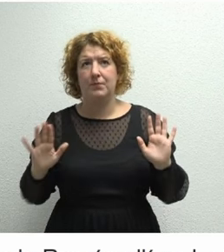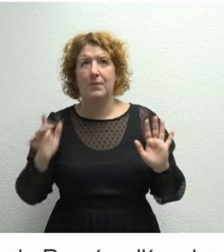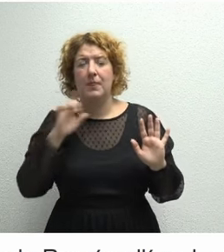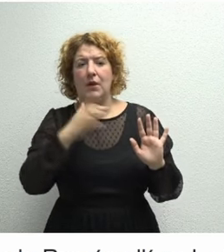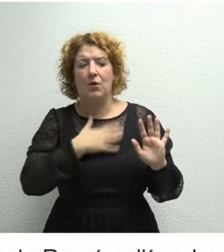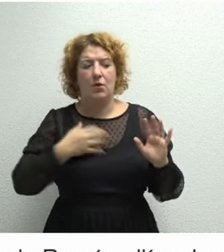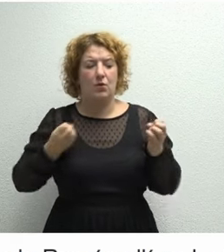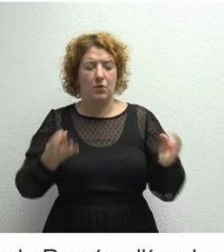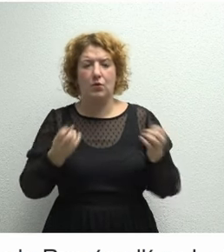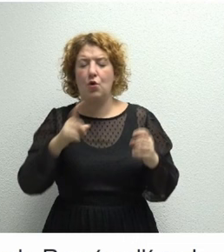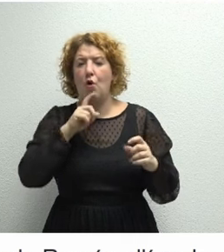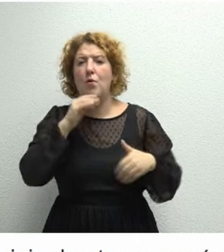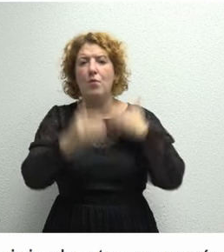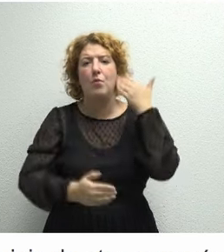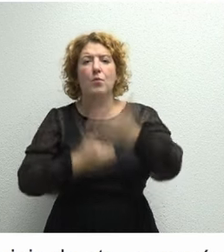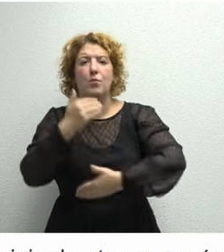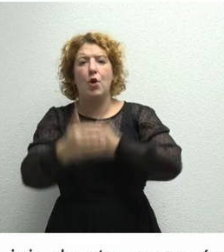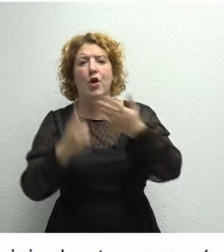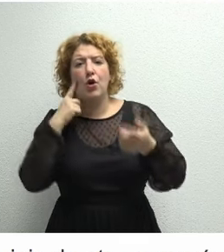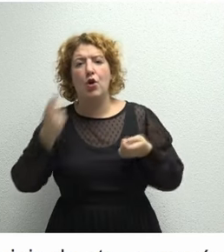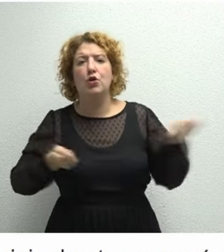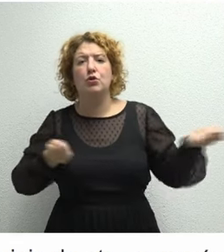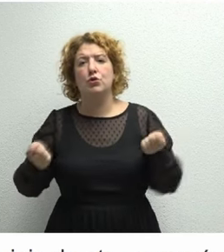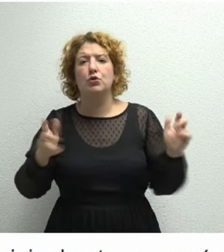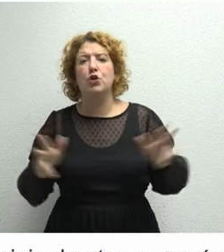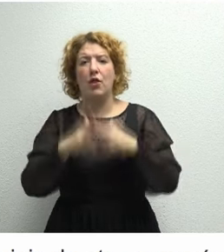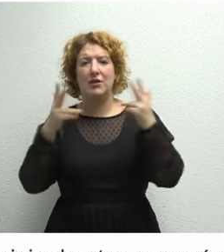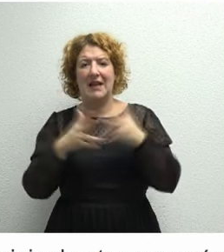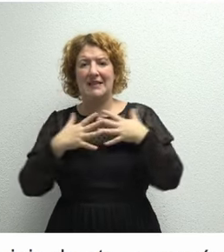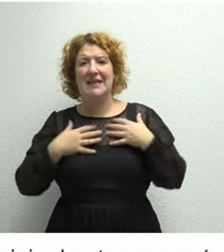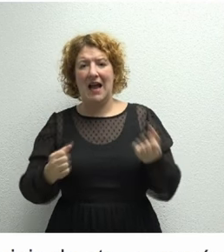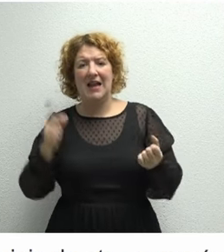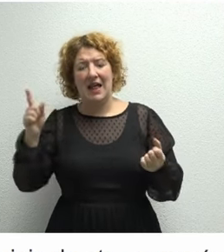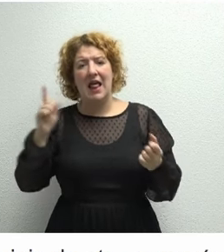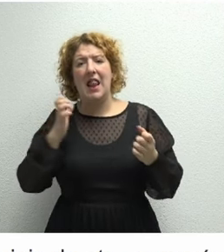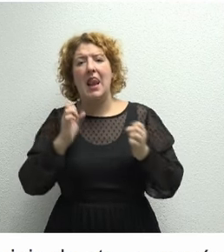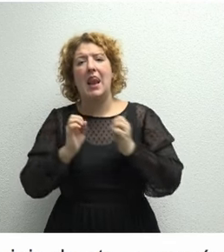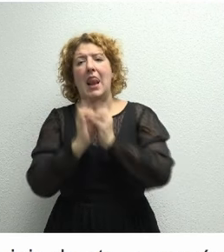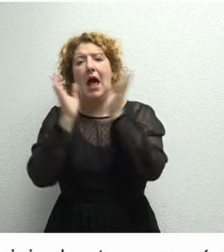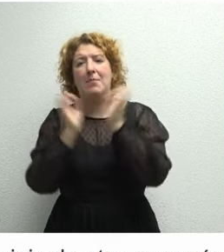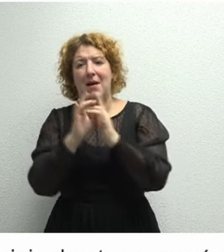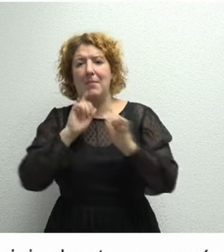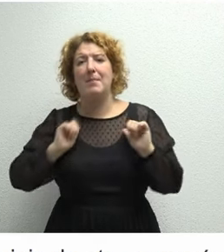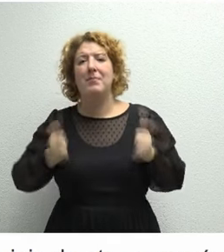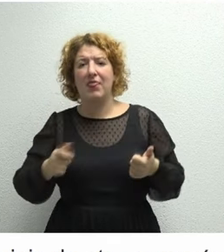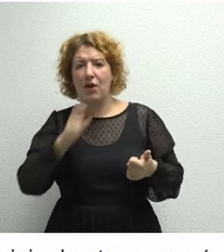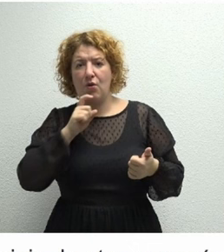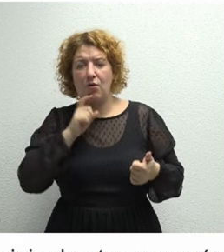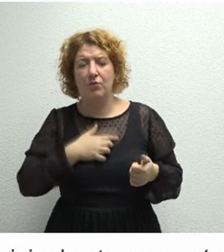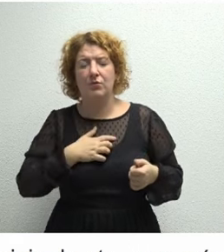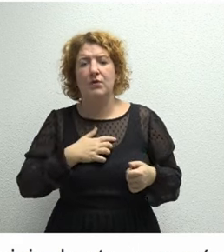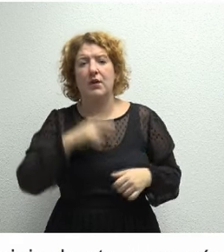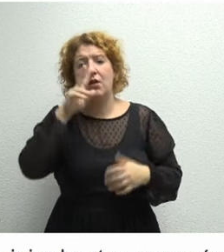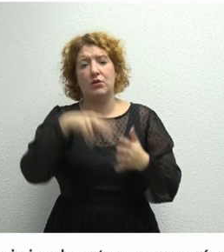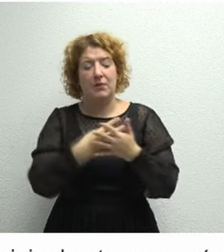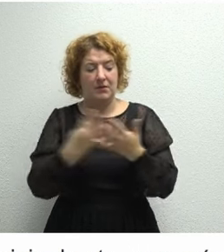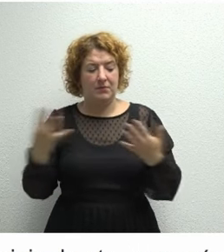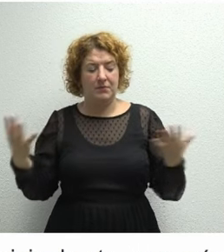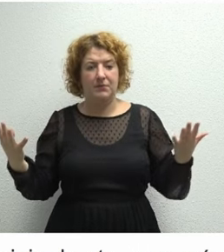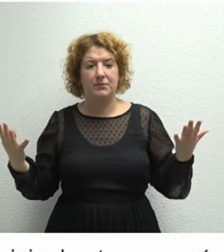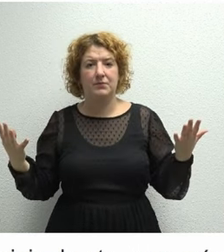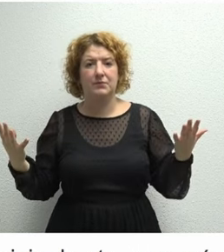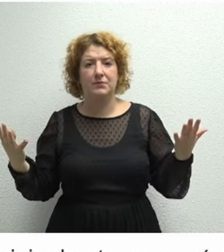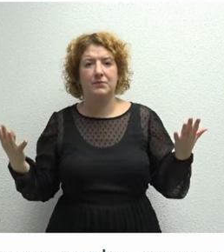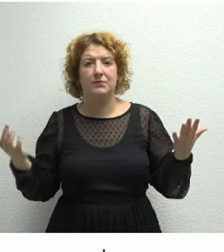Cómo ha ido el proceso de coordinación sociosanitaria allí en la palma Cómo se inició todo eh allá por 2019 que para